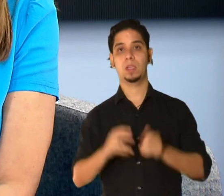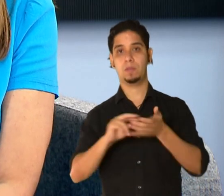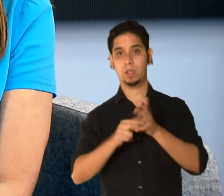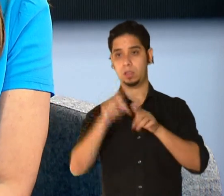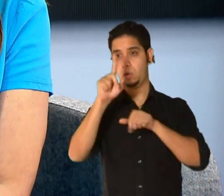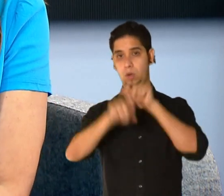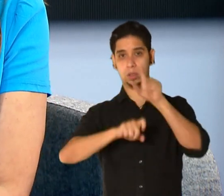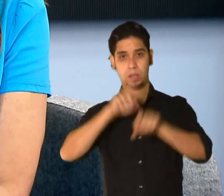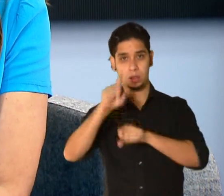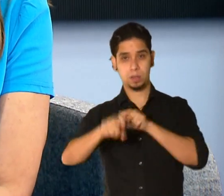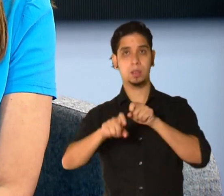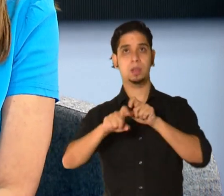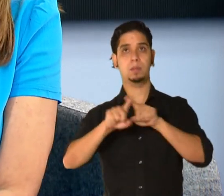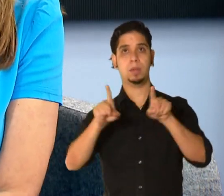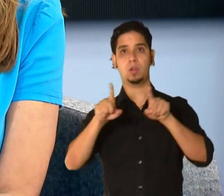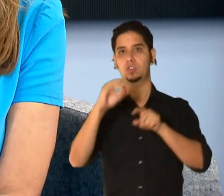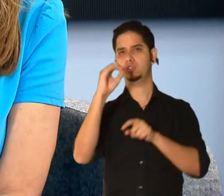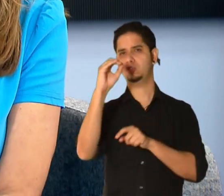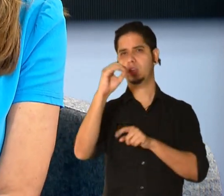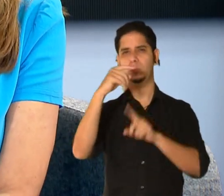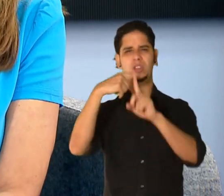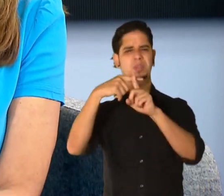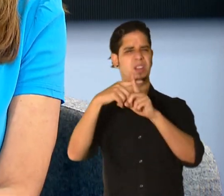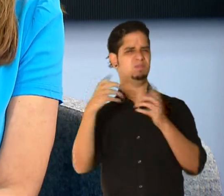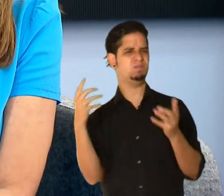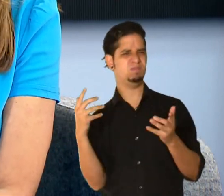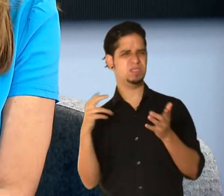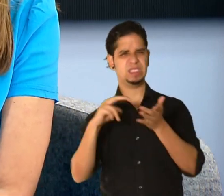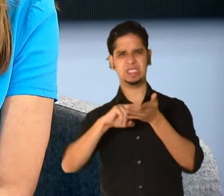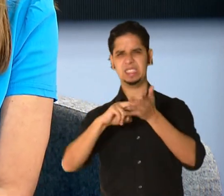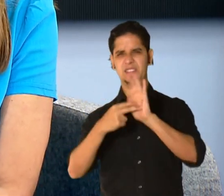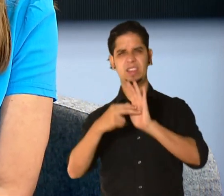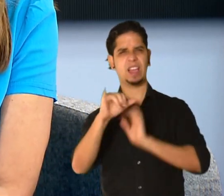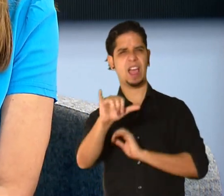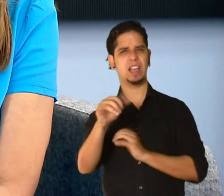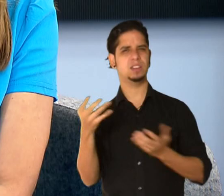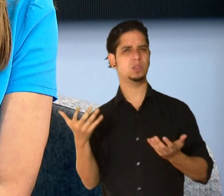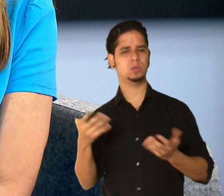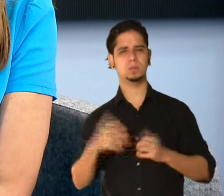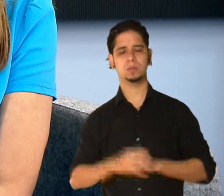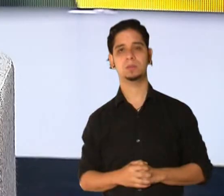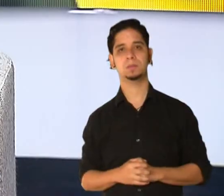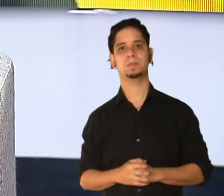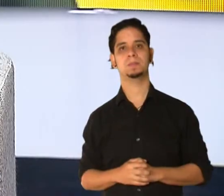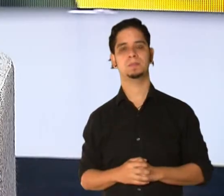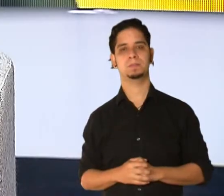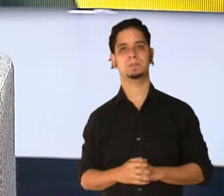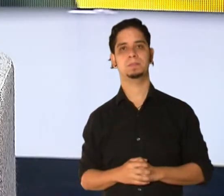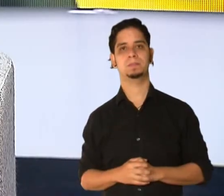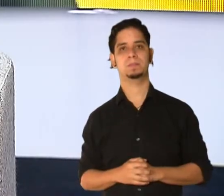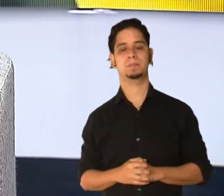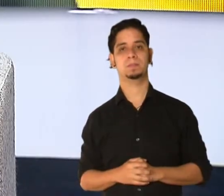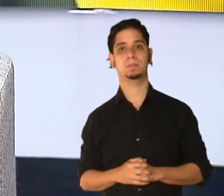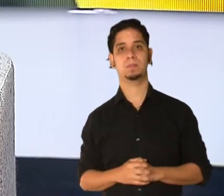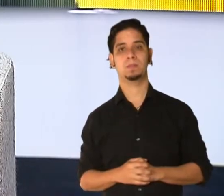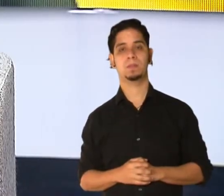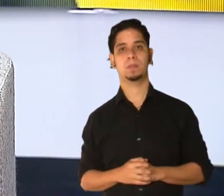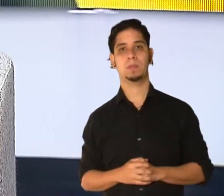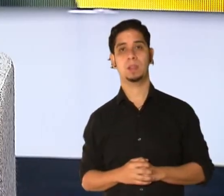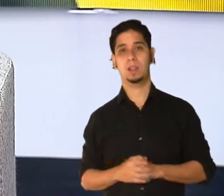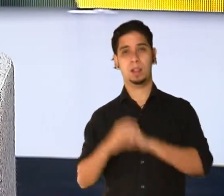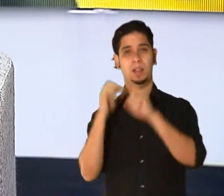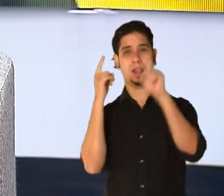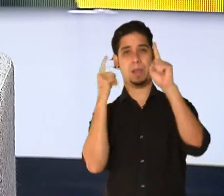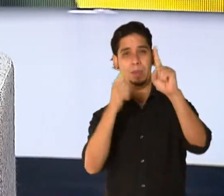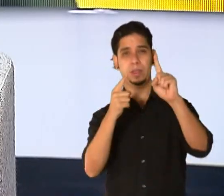cero positividad. Si podemos explicarle al público en qué consiste, qué es lo que busca. Sí, claro, cómo no. La idea era, además